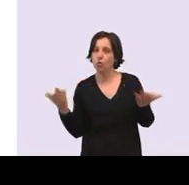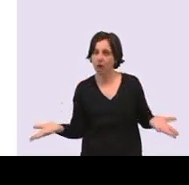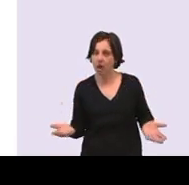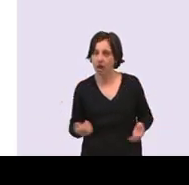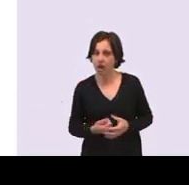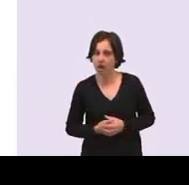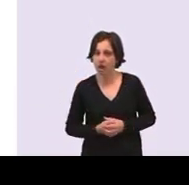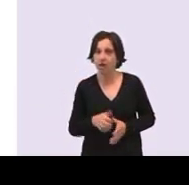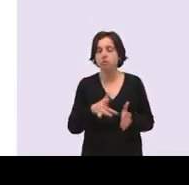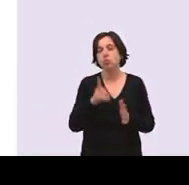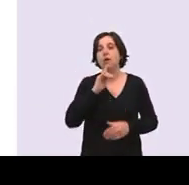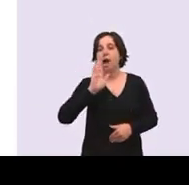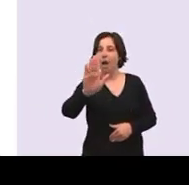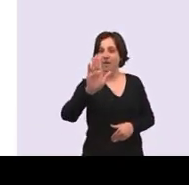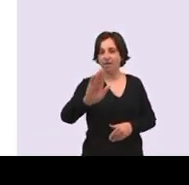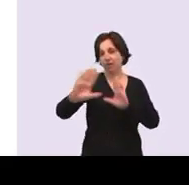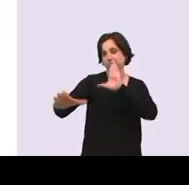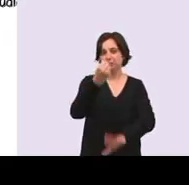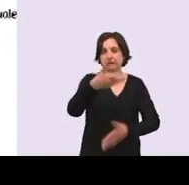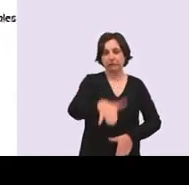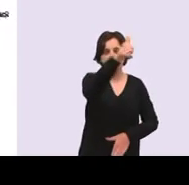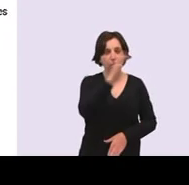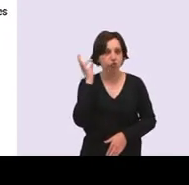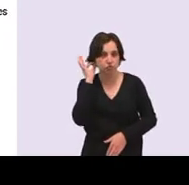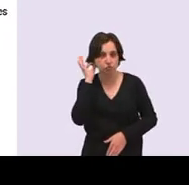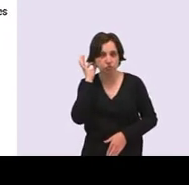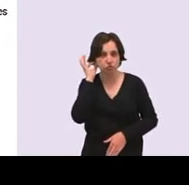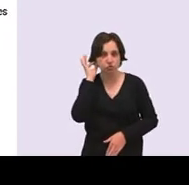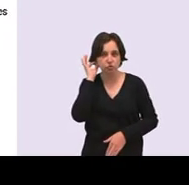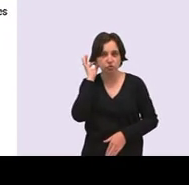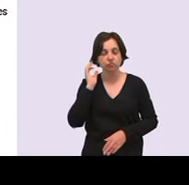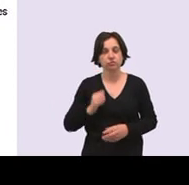relaciones sexuales, te amenaza con quitarte a tus hijos o hijas.